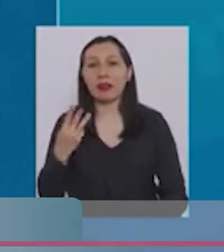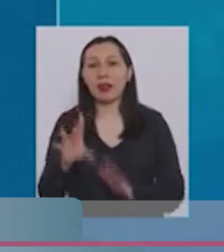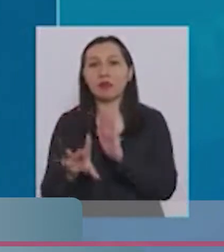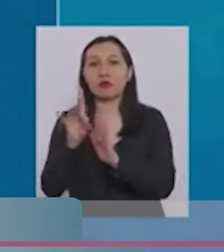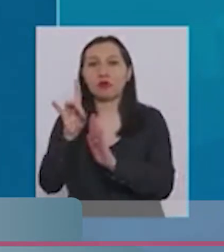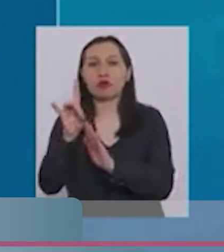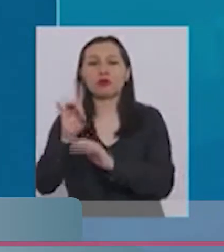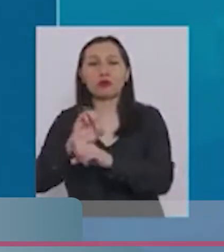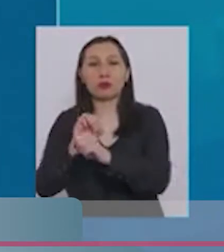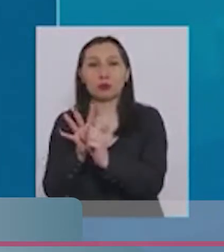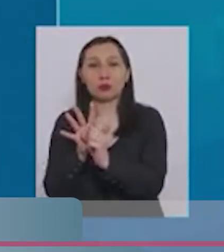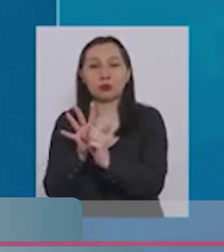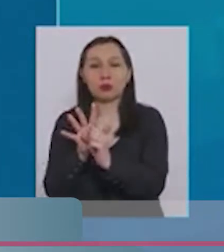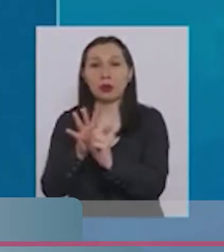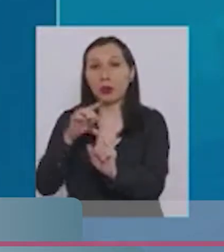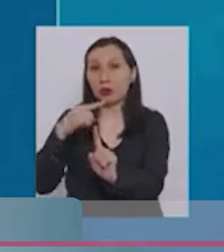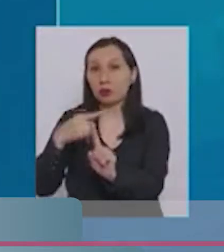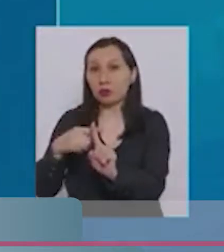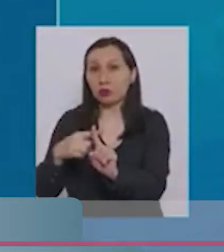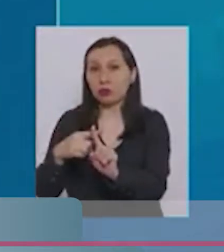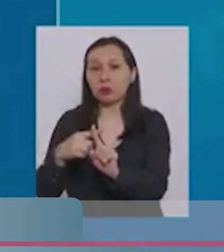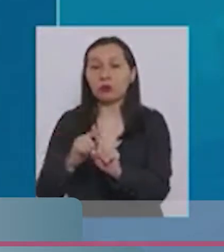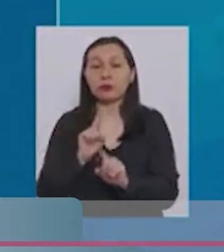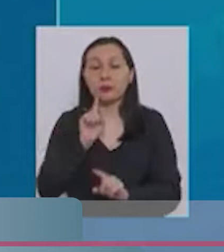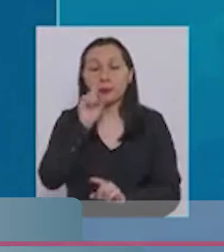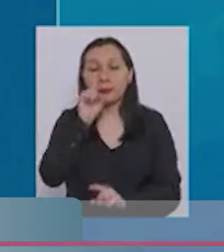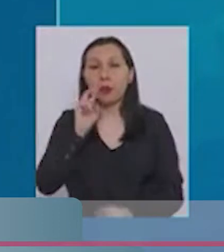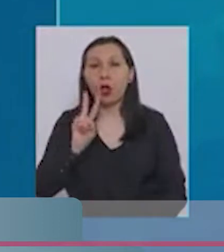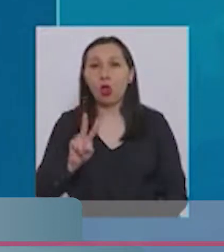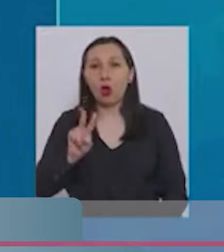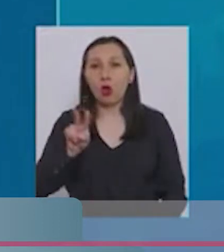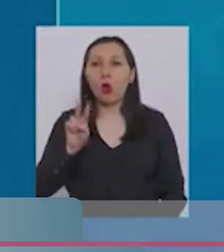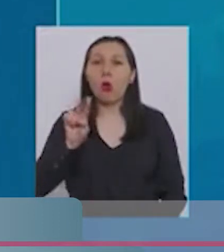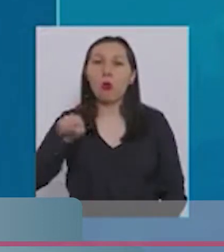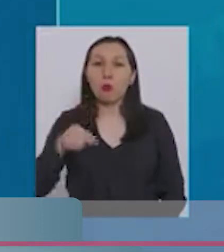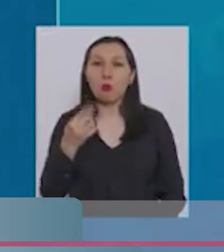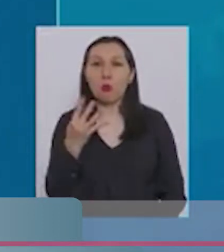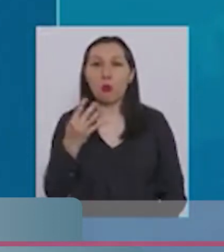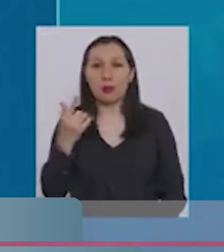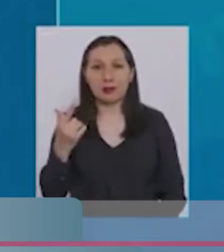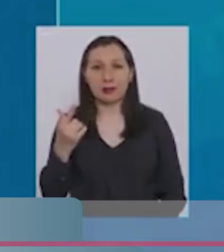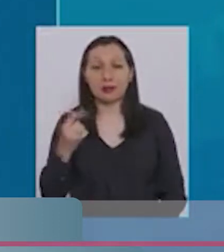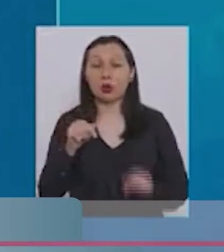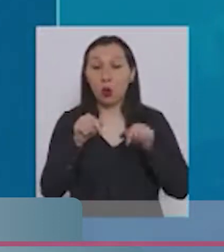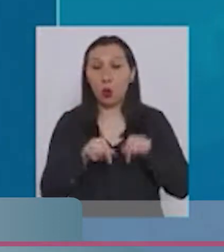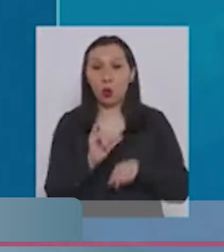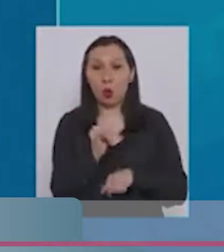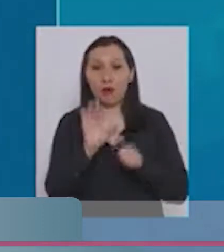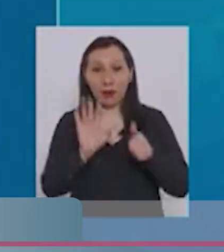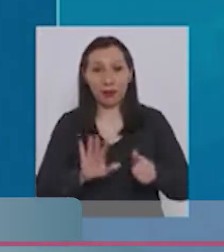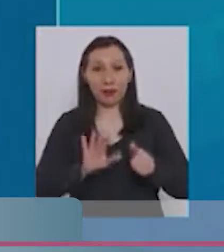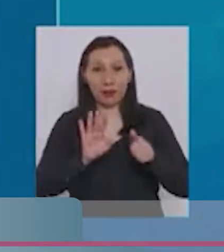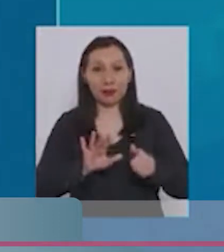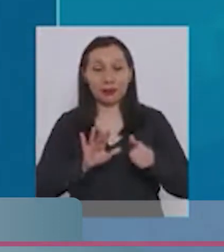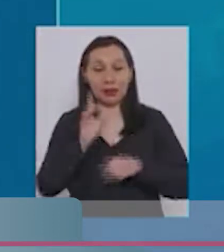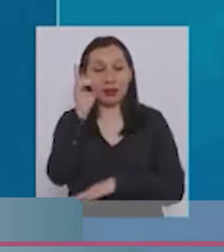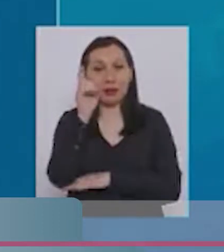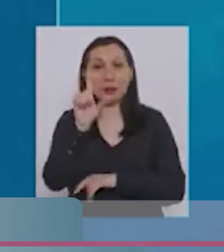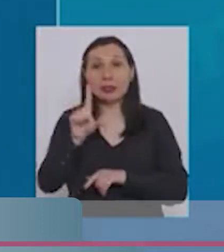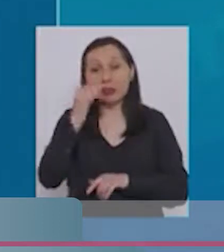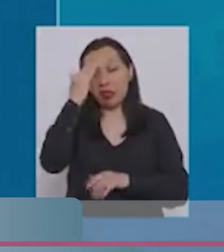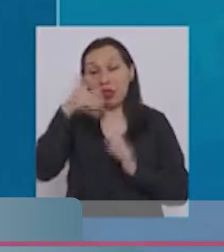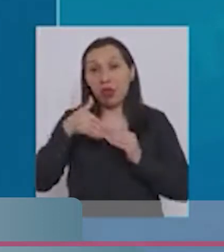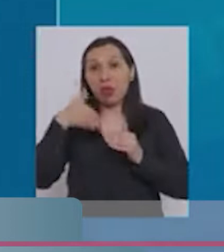con una posibilidad de positividad perdón de la pcr de 247 hoy día jueves 16 de diciembre 7 días